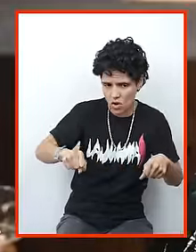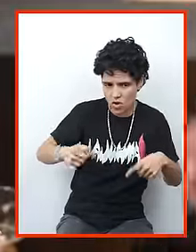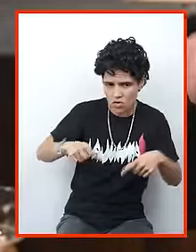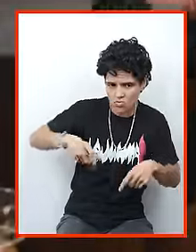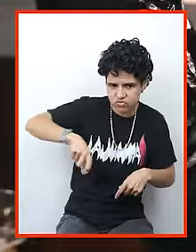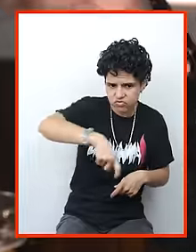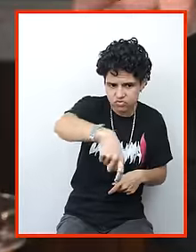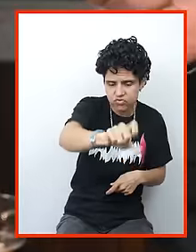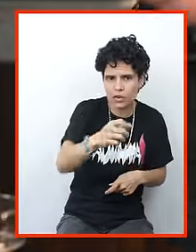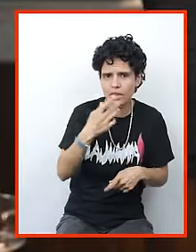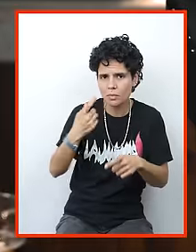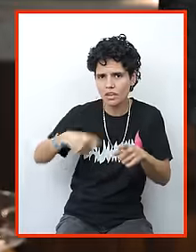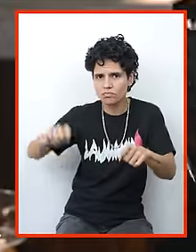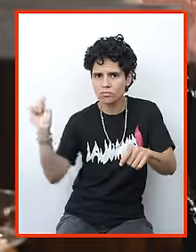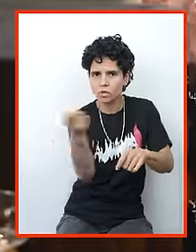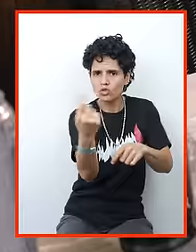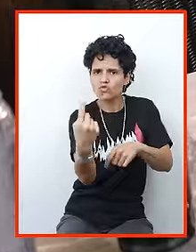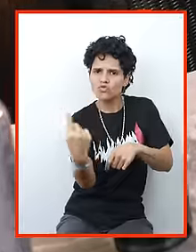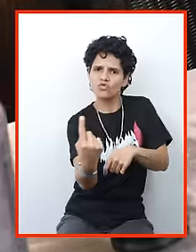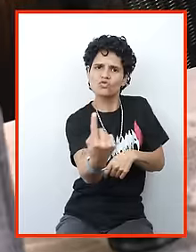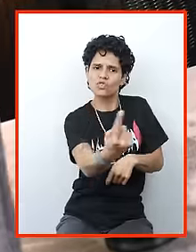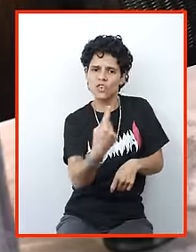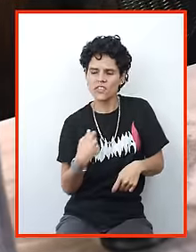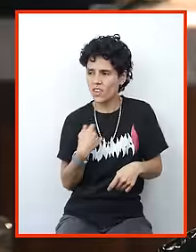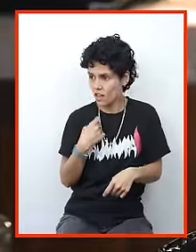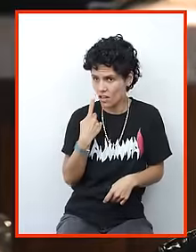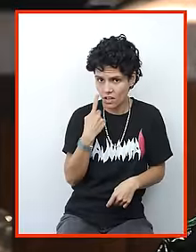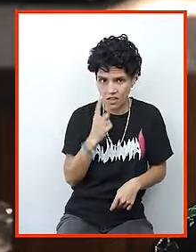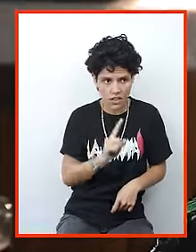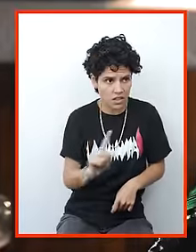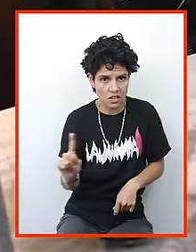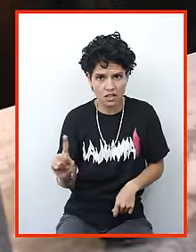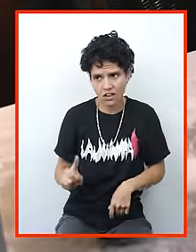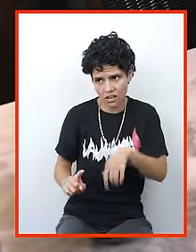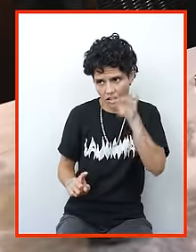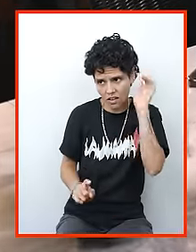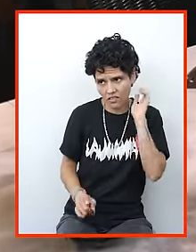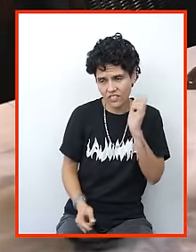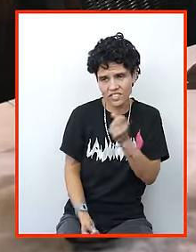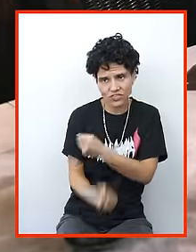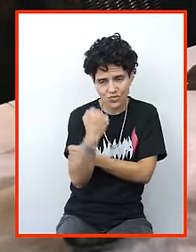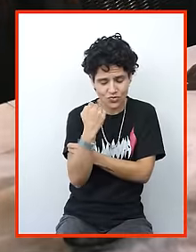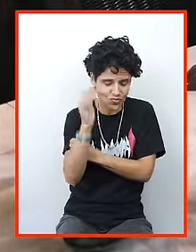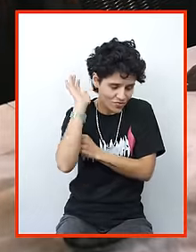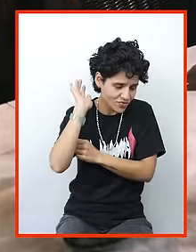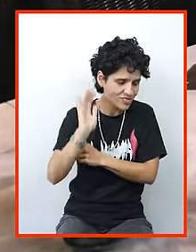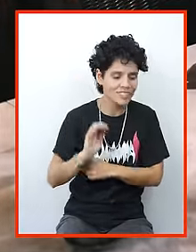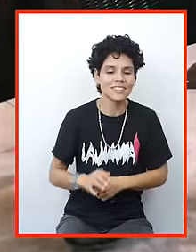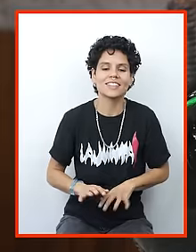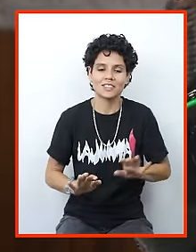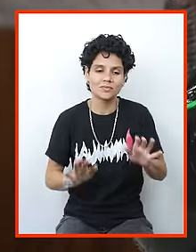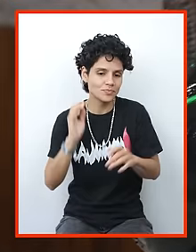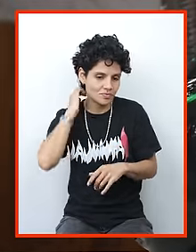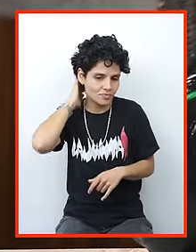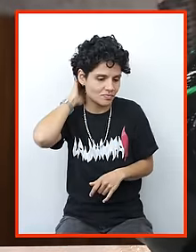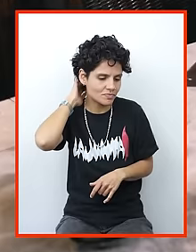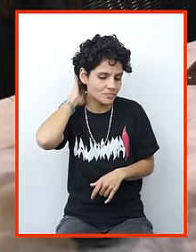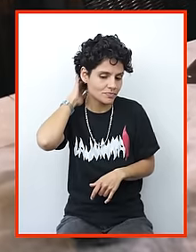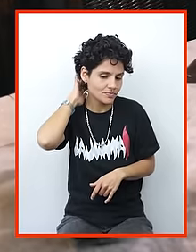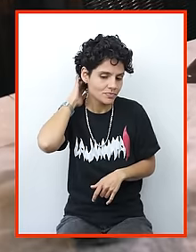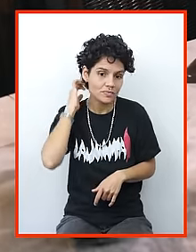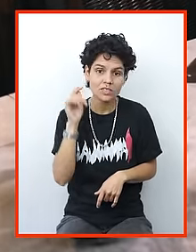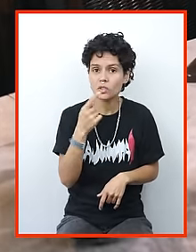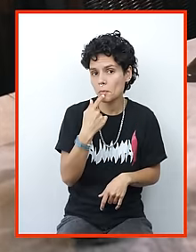Centella, no. Tiraba la fula y volvía. ¿No? ¿Nadie vio Centella? Ah, vence a la chucha. Ya. ¿Hasta en Google, tú? Ya. ¿Pero qué? ¿Tiene